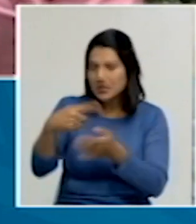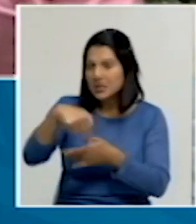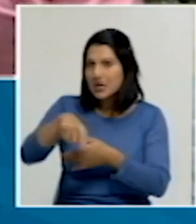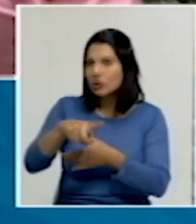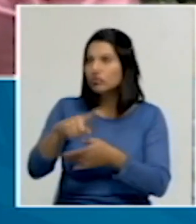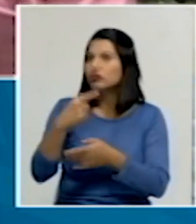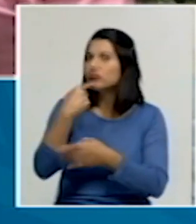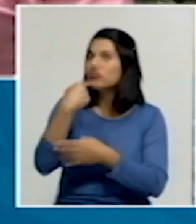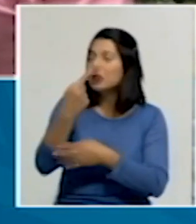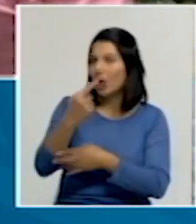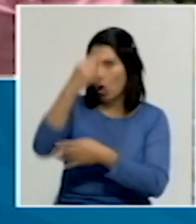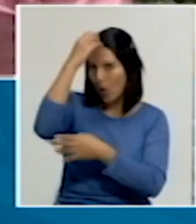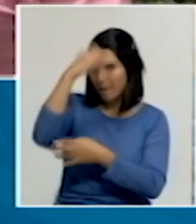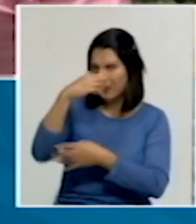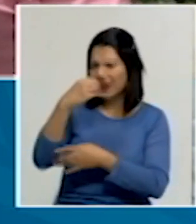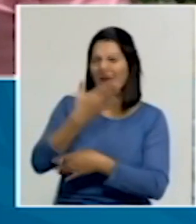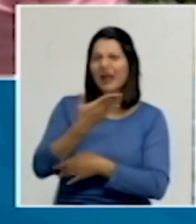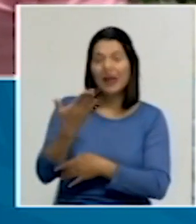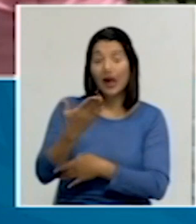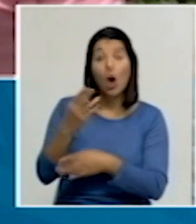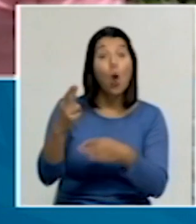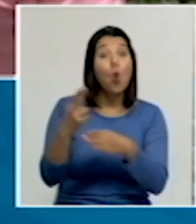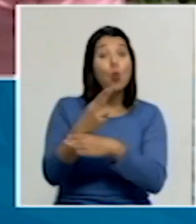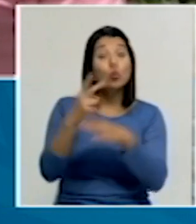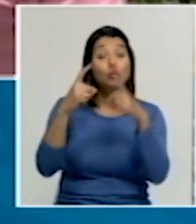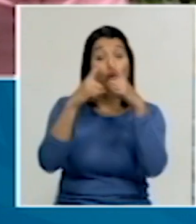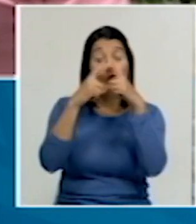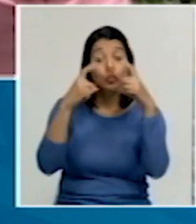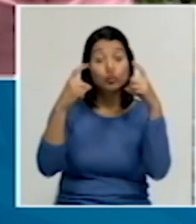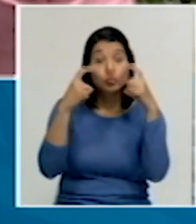que el uso de las mascarillas sigue siendo